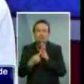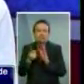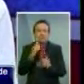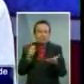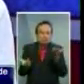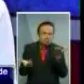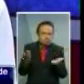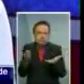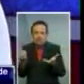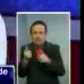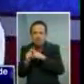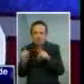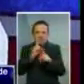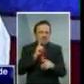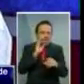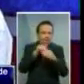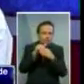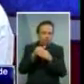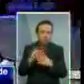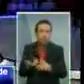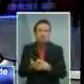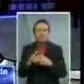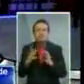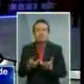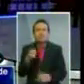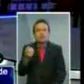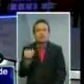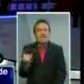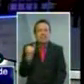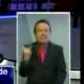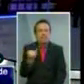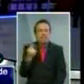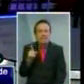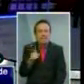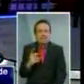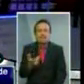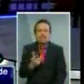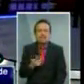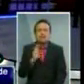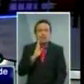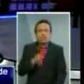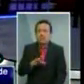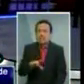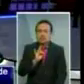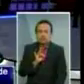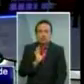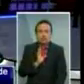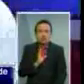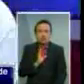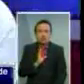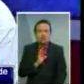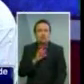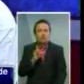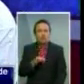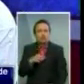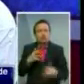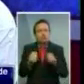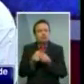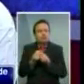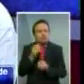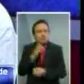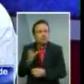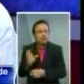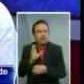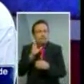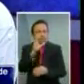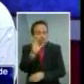empezar a diferenciar. Lo que queda claro es que también votan... Por ejemplo, si es una decisión que ya estaba tomada. Hay algo que hoy día mucha gente vota por